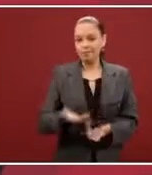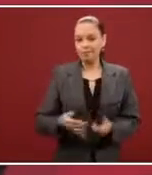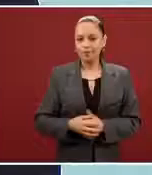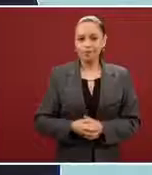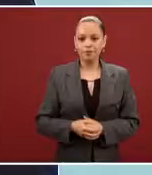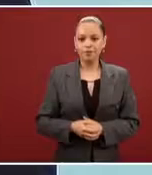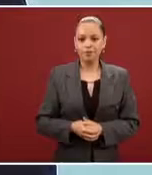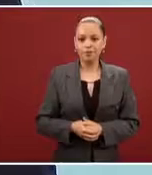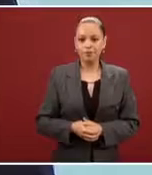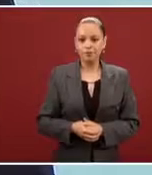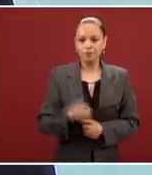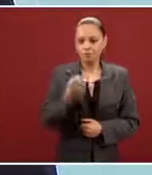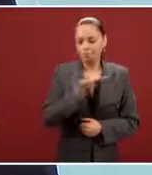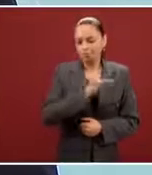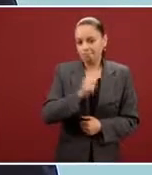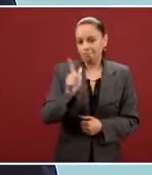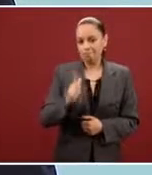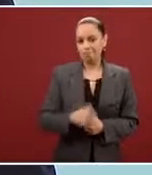¿Cómo se